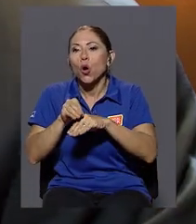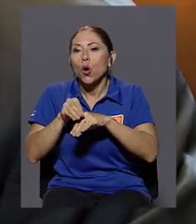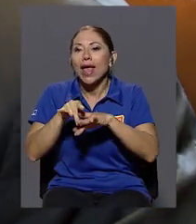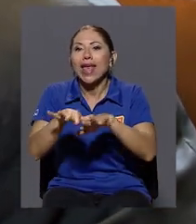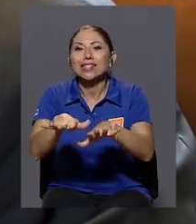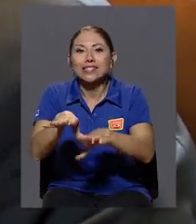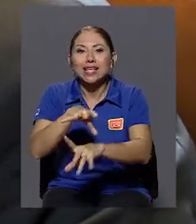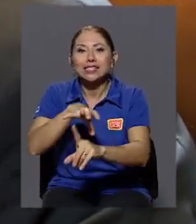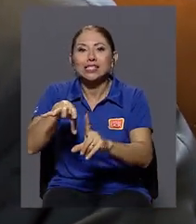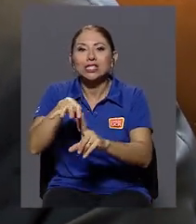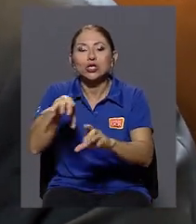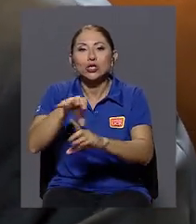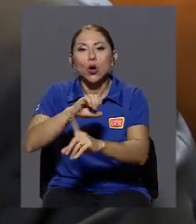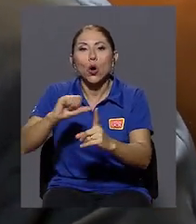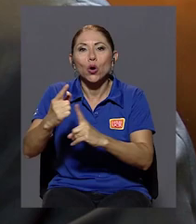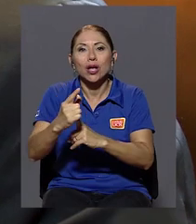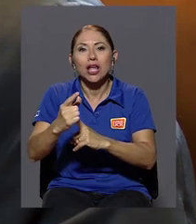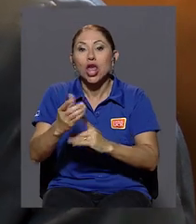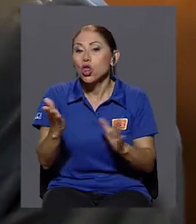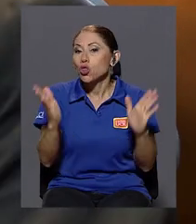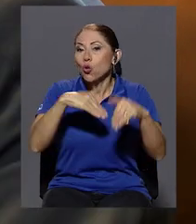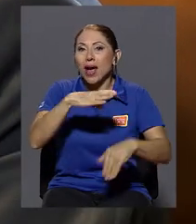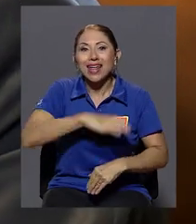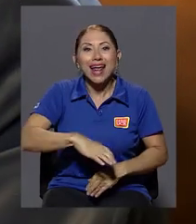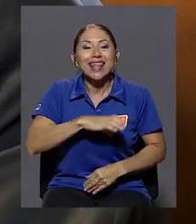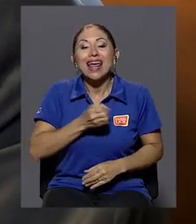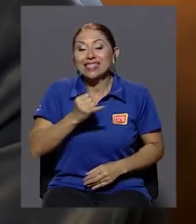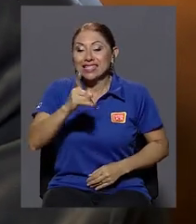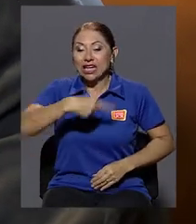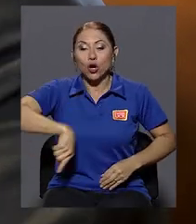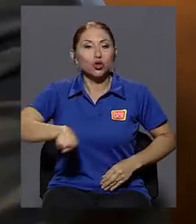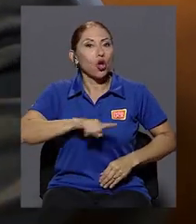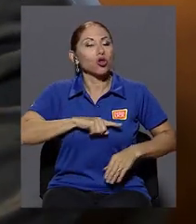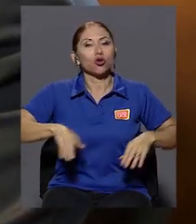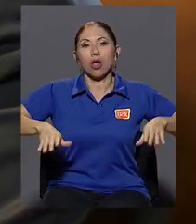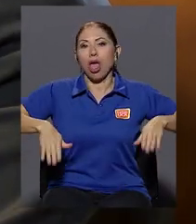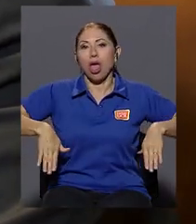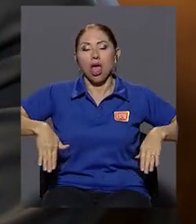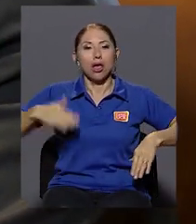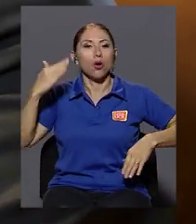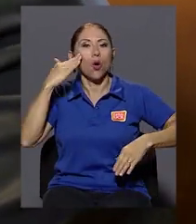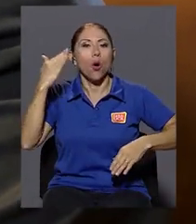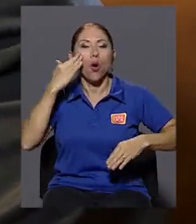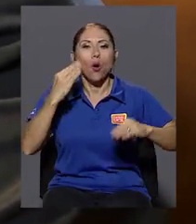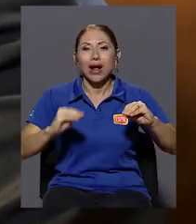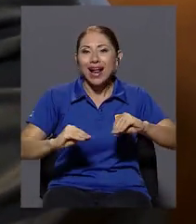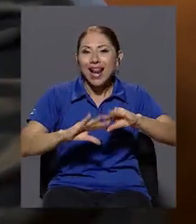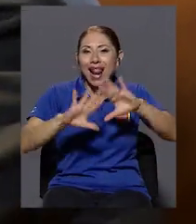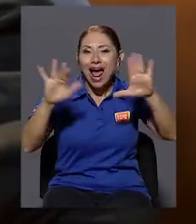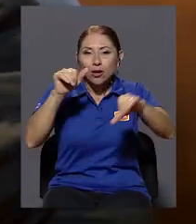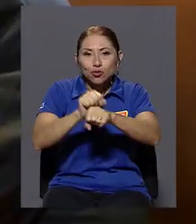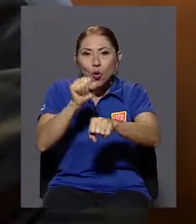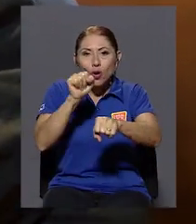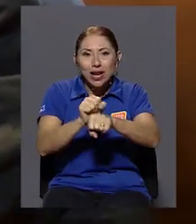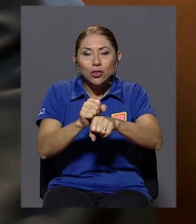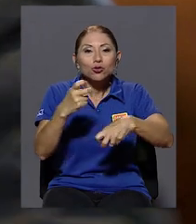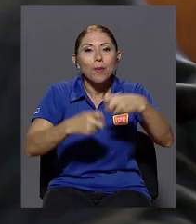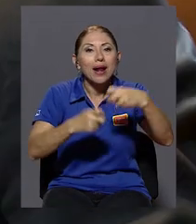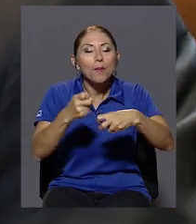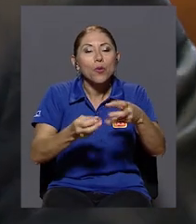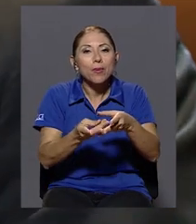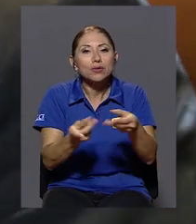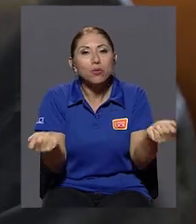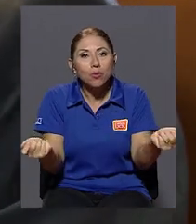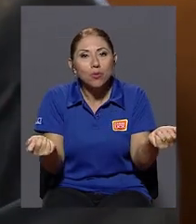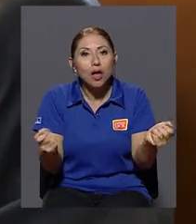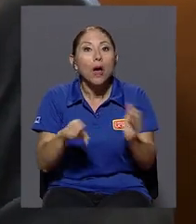investigación, sea en la extensión, si no aportamos realmente conocimientos claros y concretos que resuelvan los problemas.